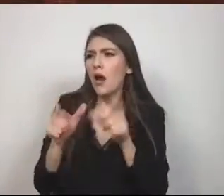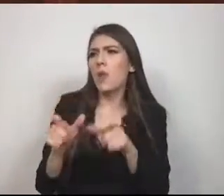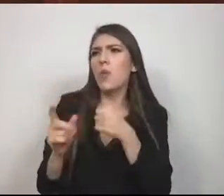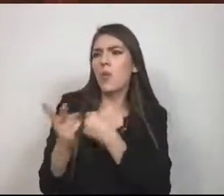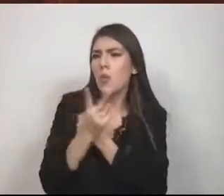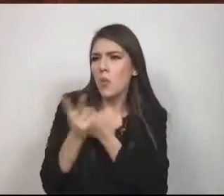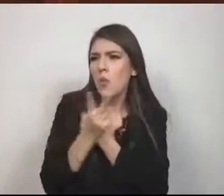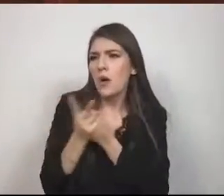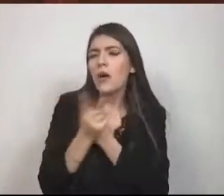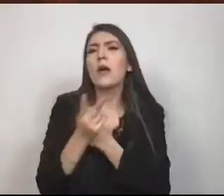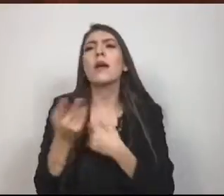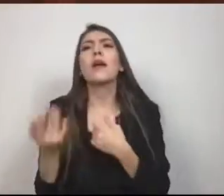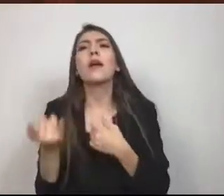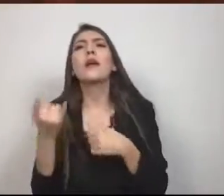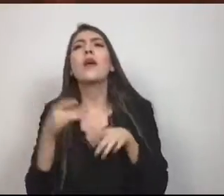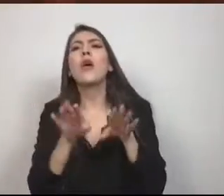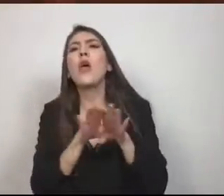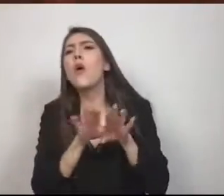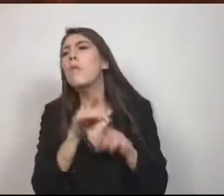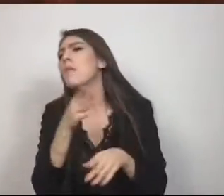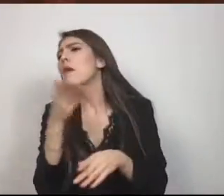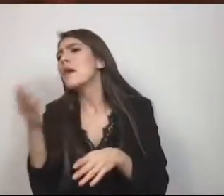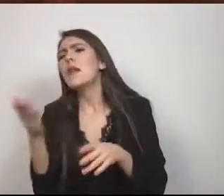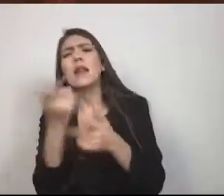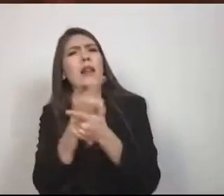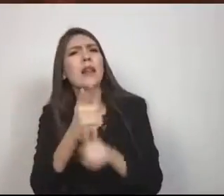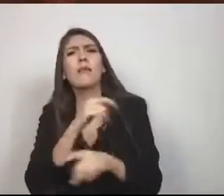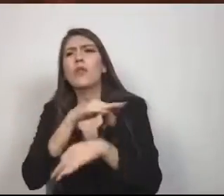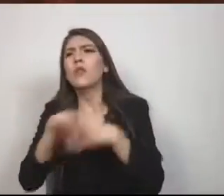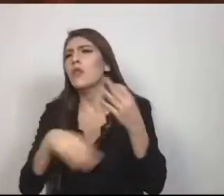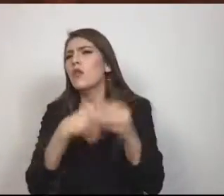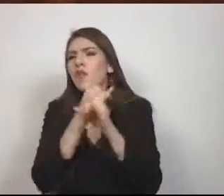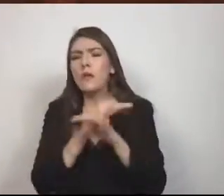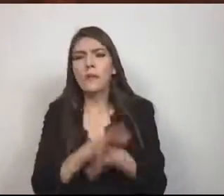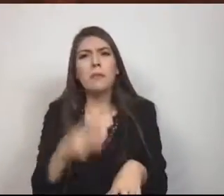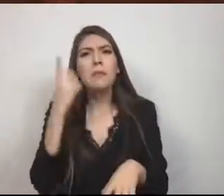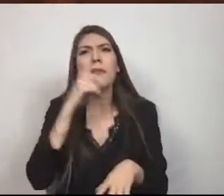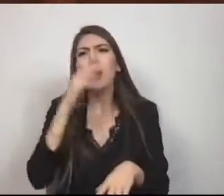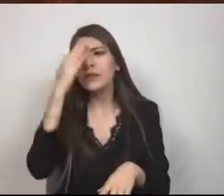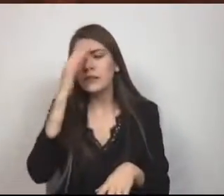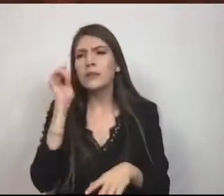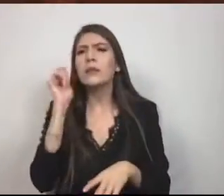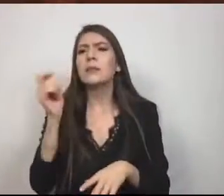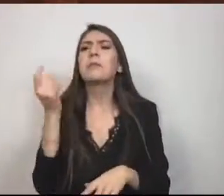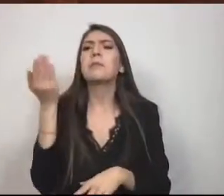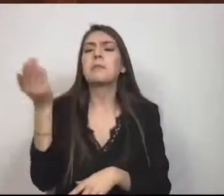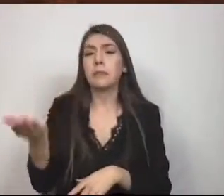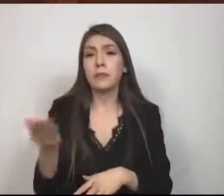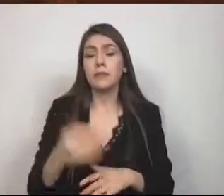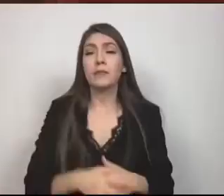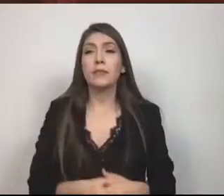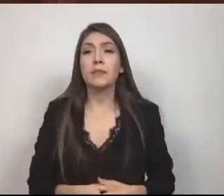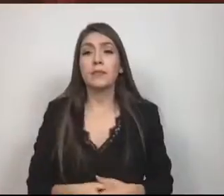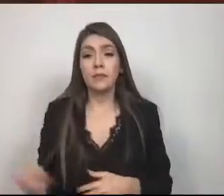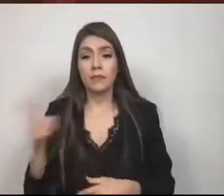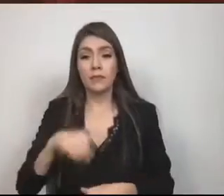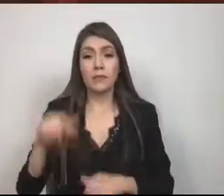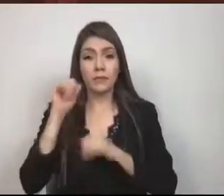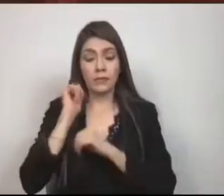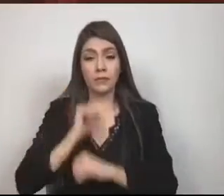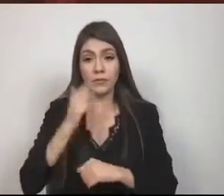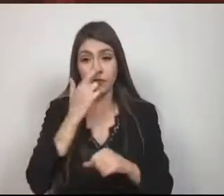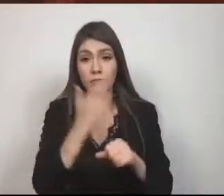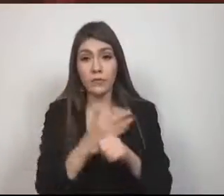información tendiente a inhibir o desincentivar la solicitud. Las autoridades competentes que reciban